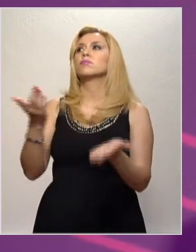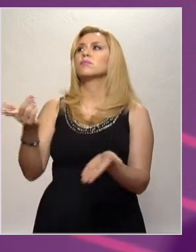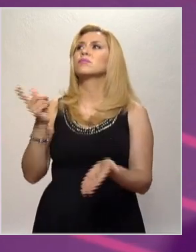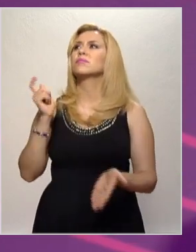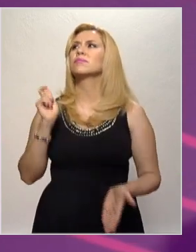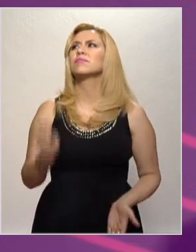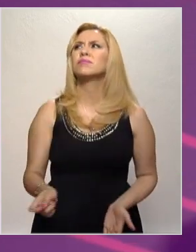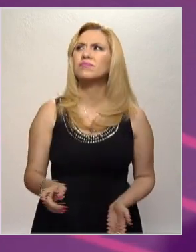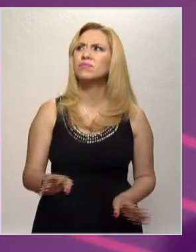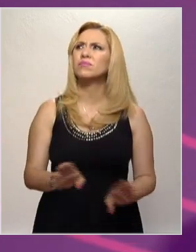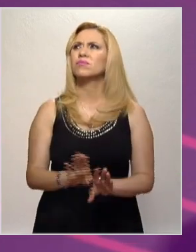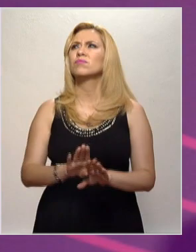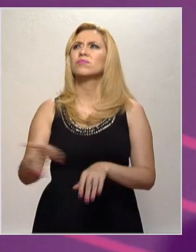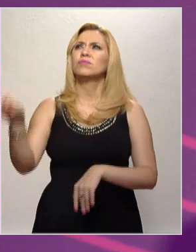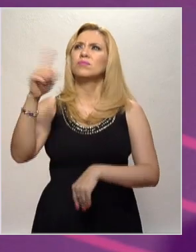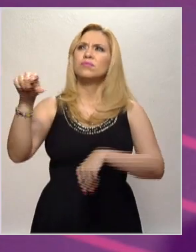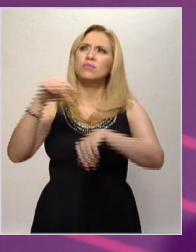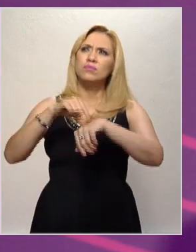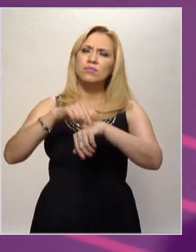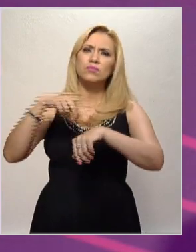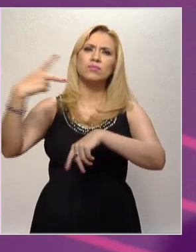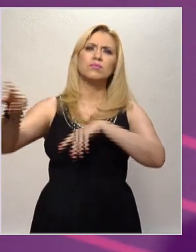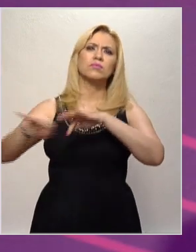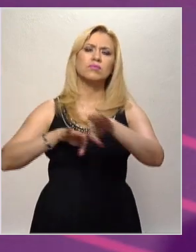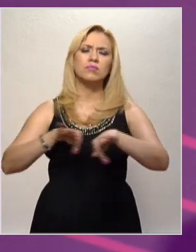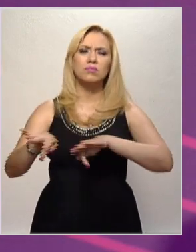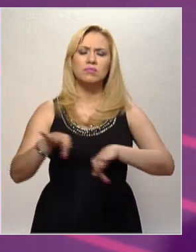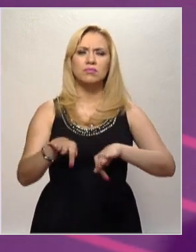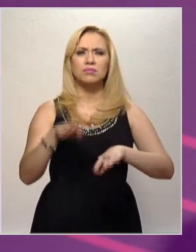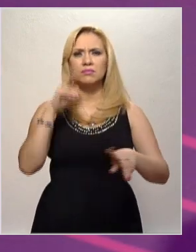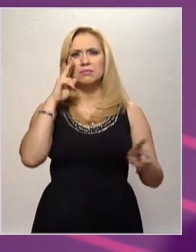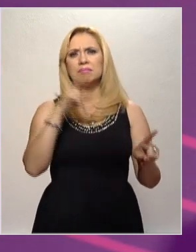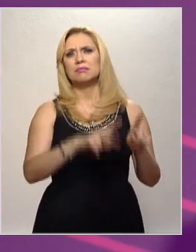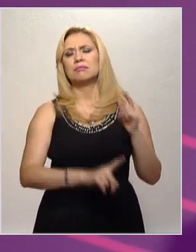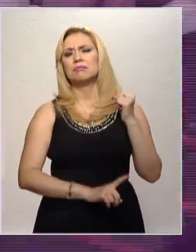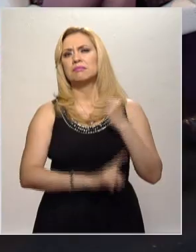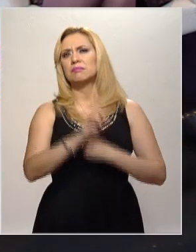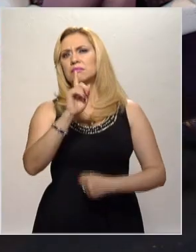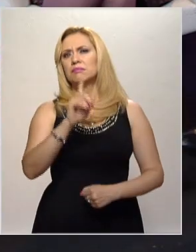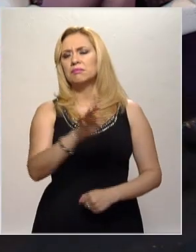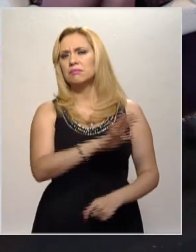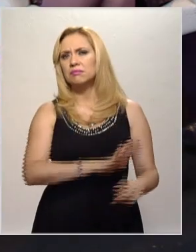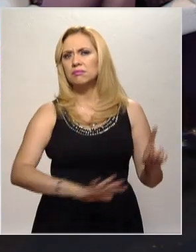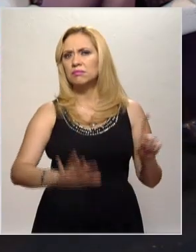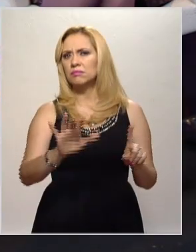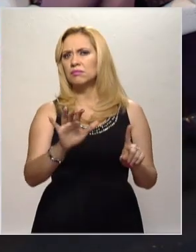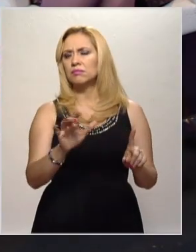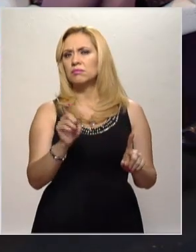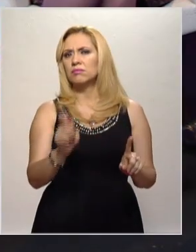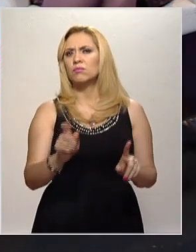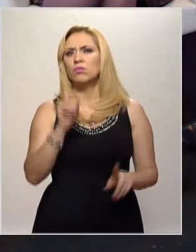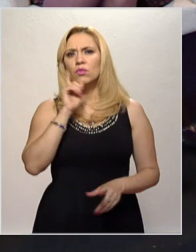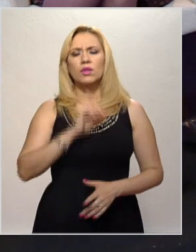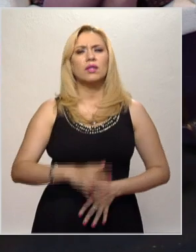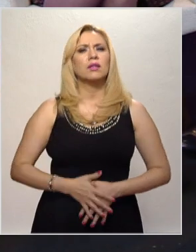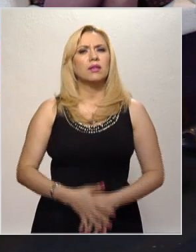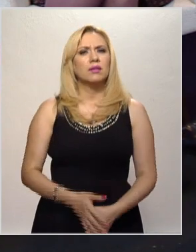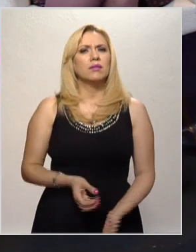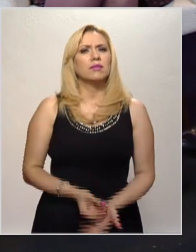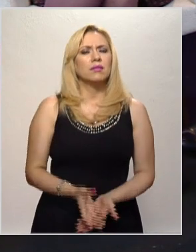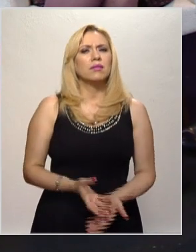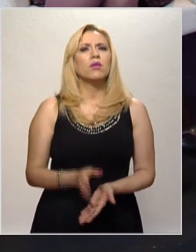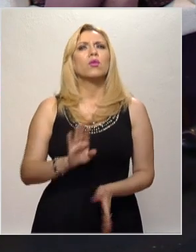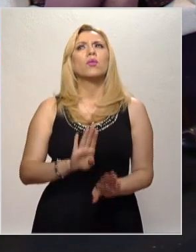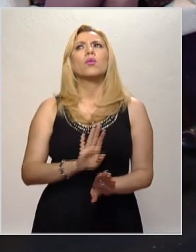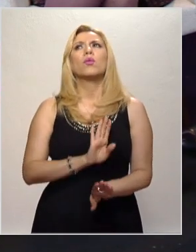las predisposiciones de los médicos en su trabajo afectan el ejercicio de la violencia obstétrica y reproductiva, y qué podemos hacer